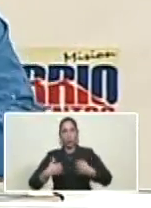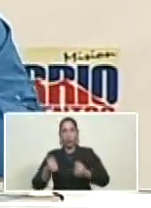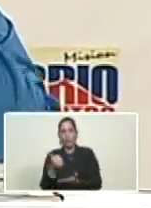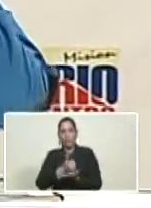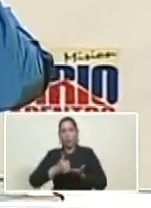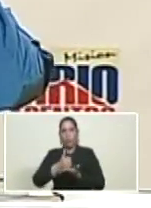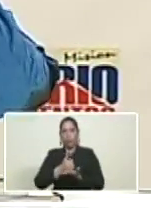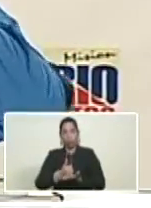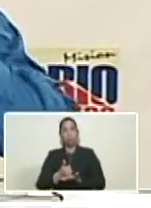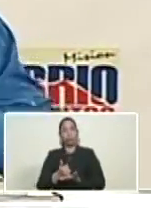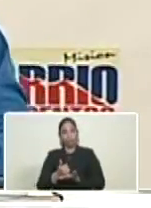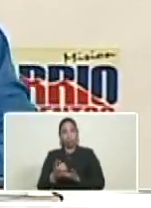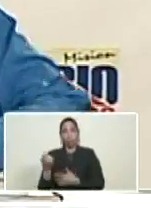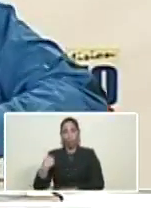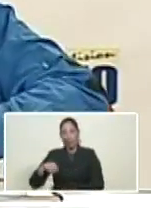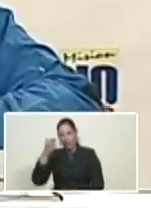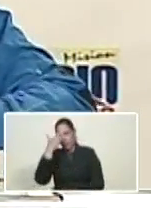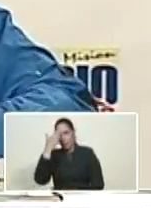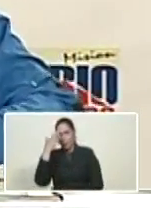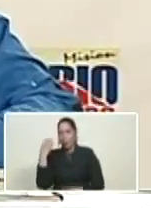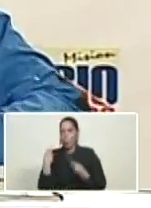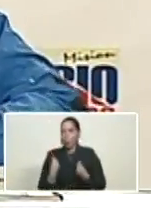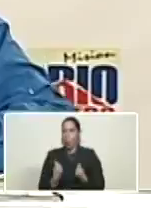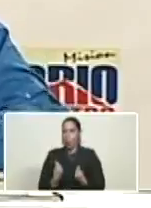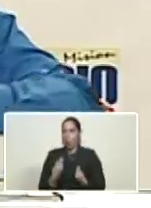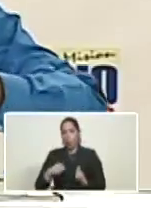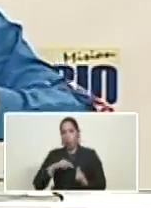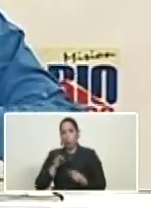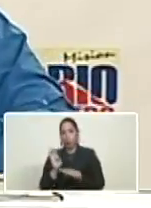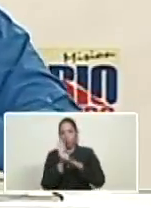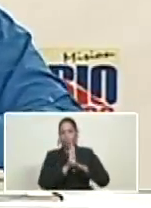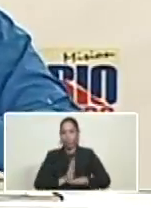tenemos cómo. Hemos tomado previsiones.